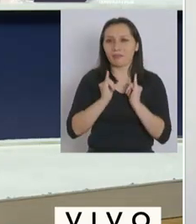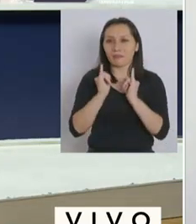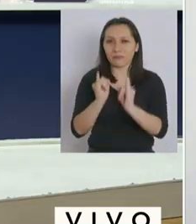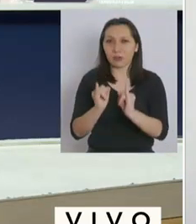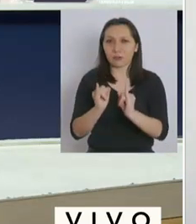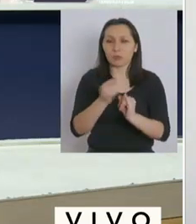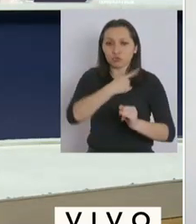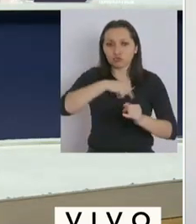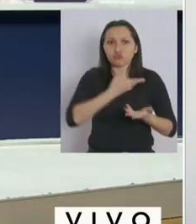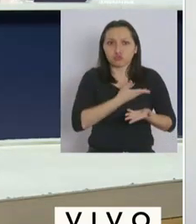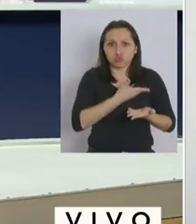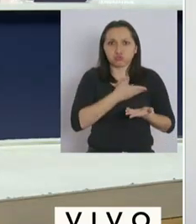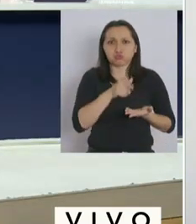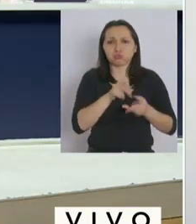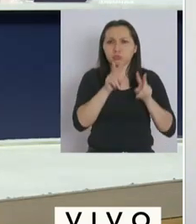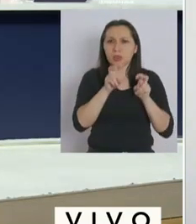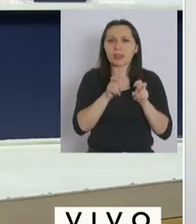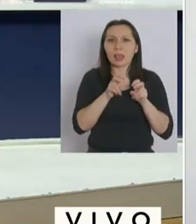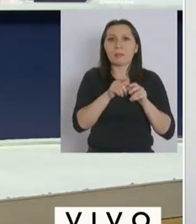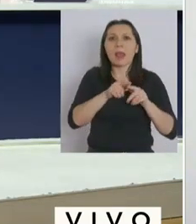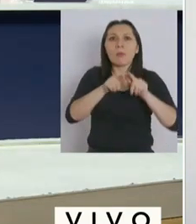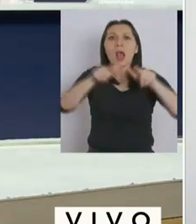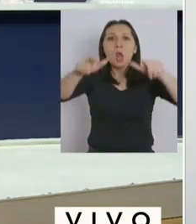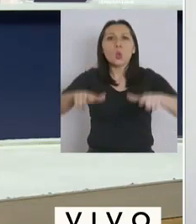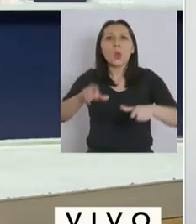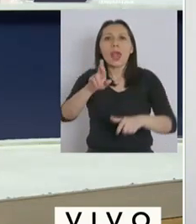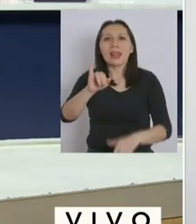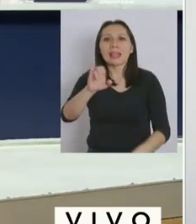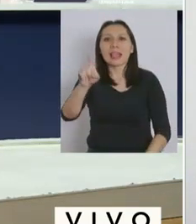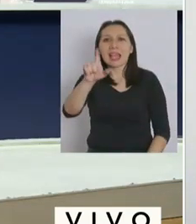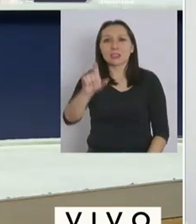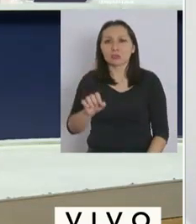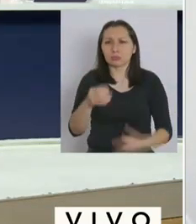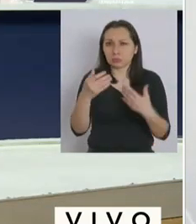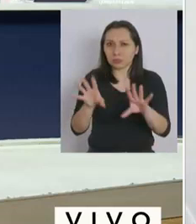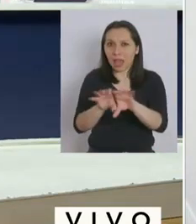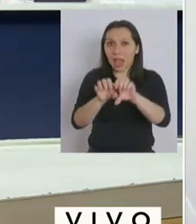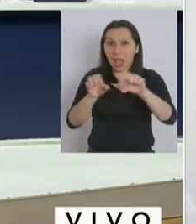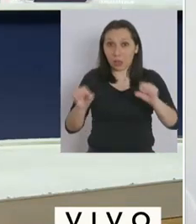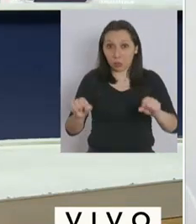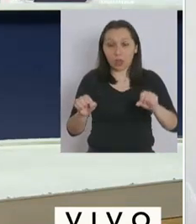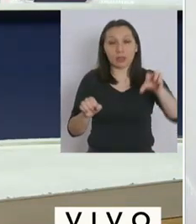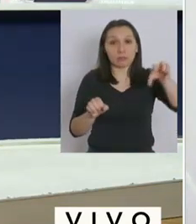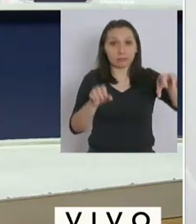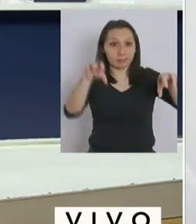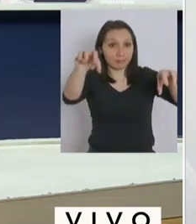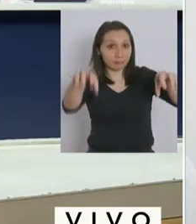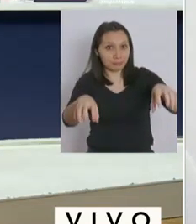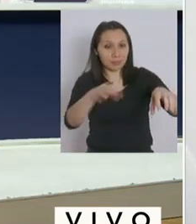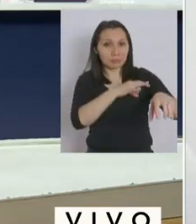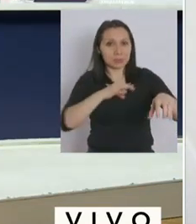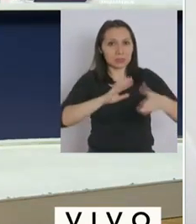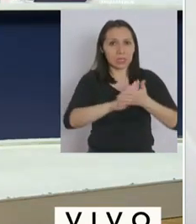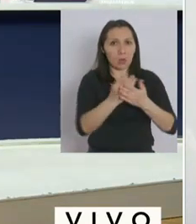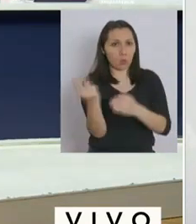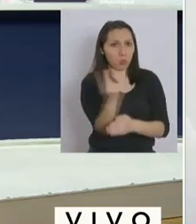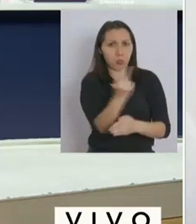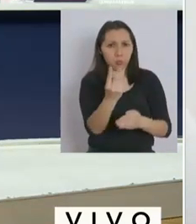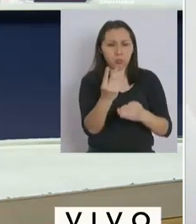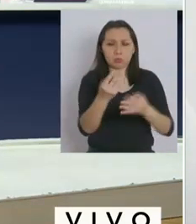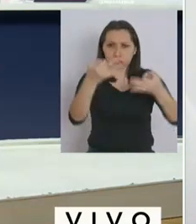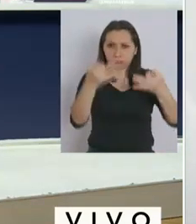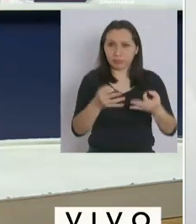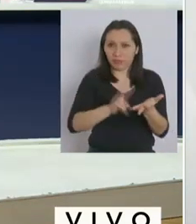que manejamos en relación a espacio riesgo. ¿Habrían llegado a acuerdo espacio riesgo y el Ministerio de Salud? Y si esto es